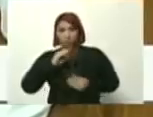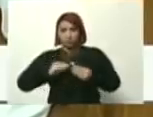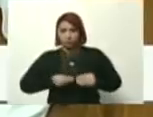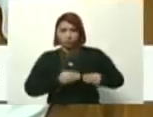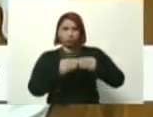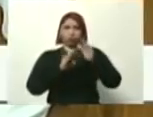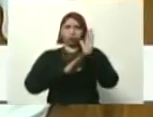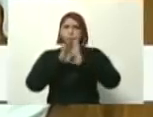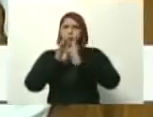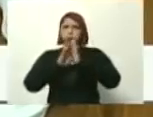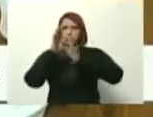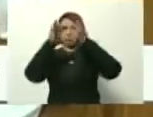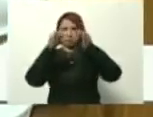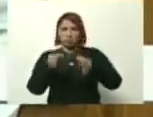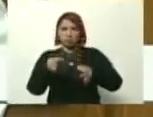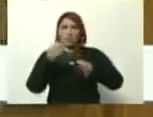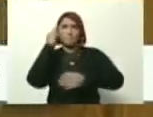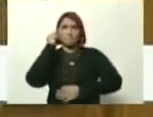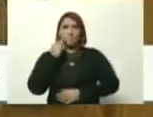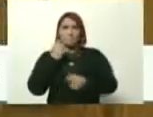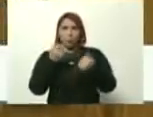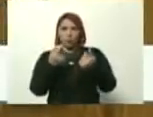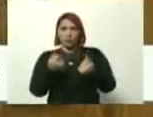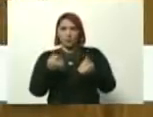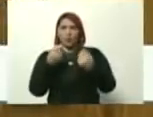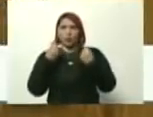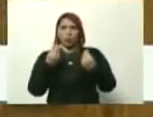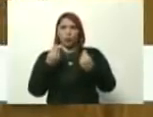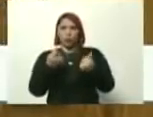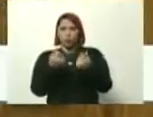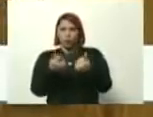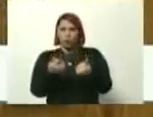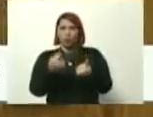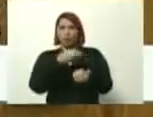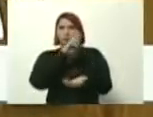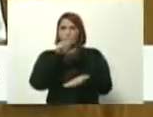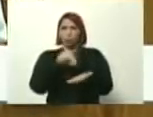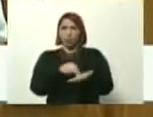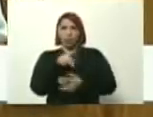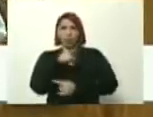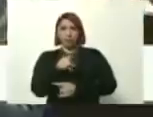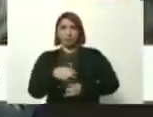recuperación definitiva del bolívar como moneda nacional. Y allí